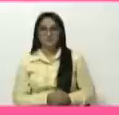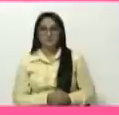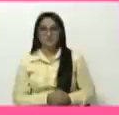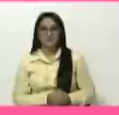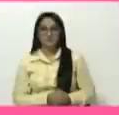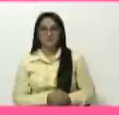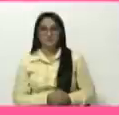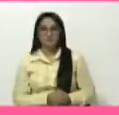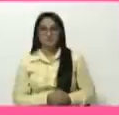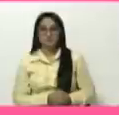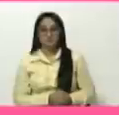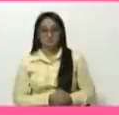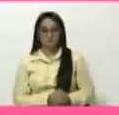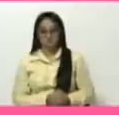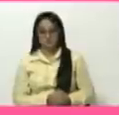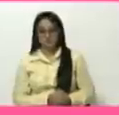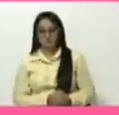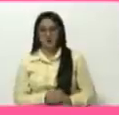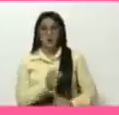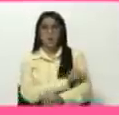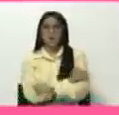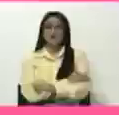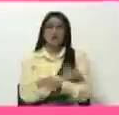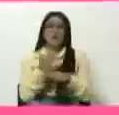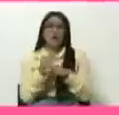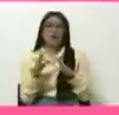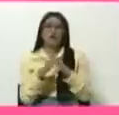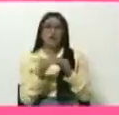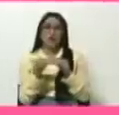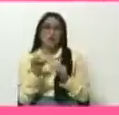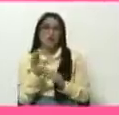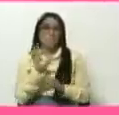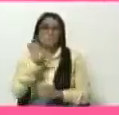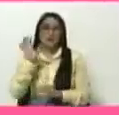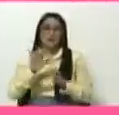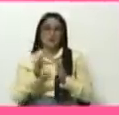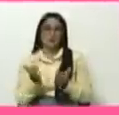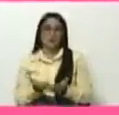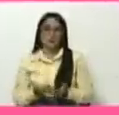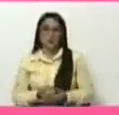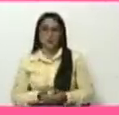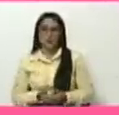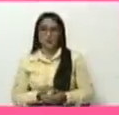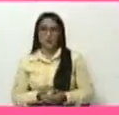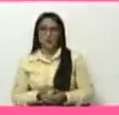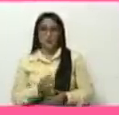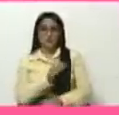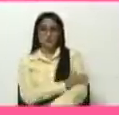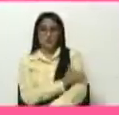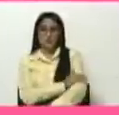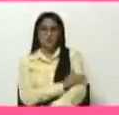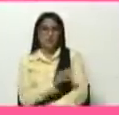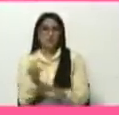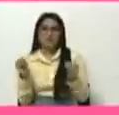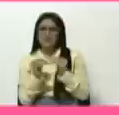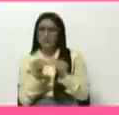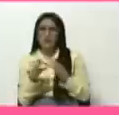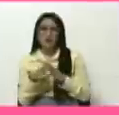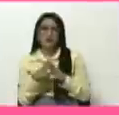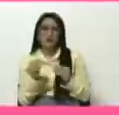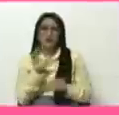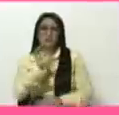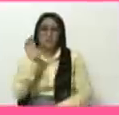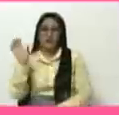Muchachos, la derecha es igual en todas partes. Muchachas, la derecha es exactamente igual en todas partes.